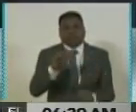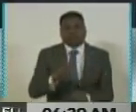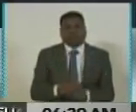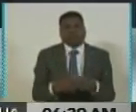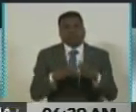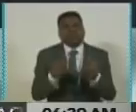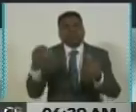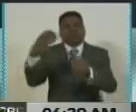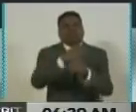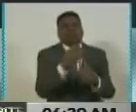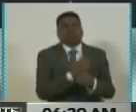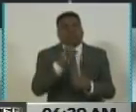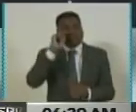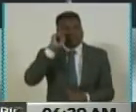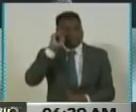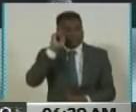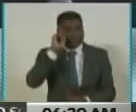hemos logrado y